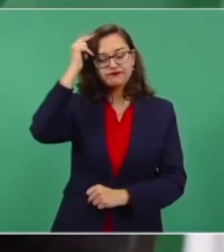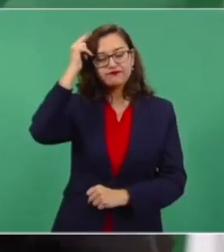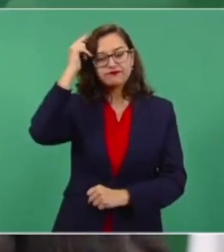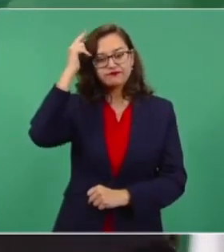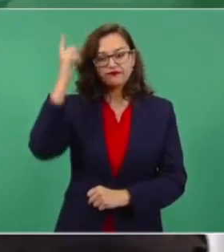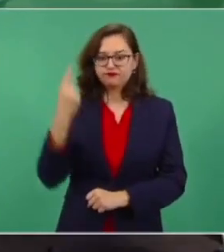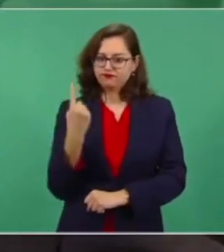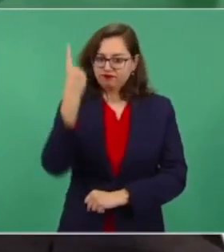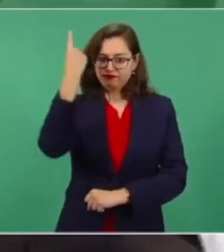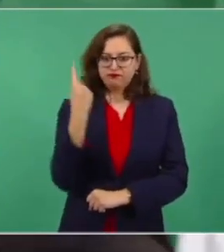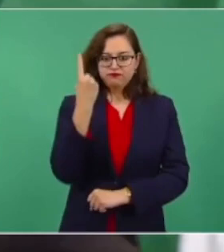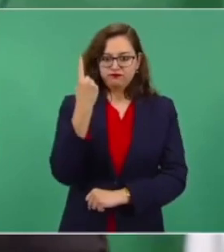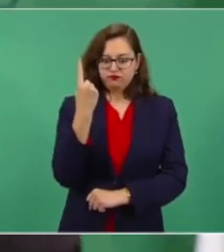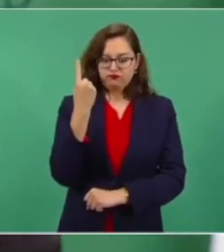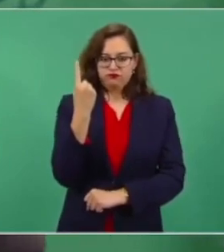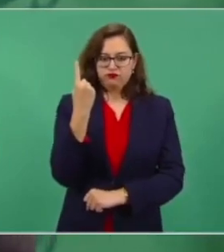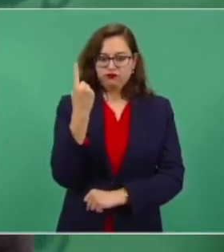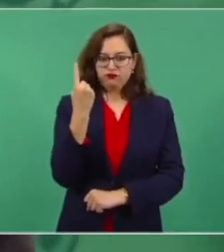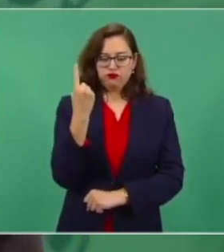Él era